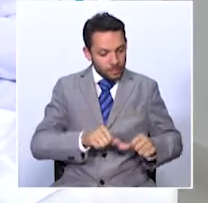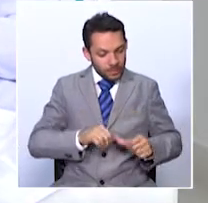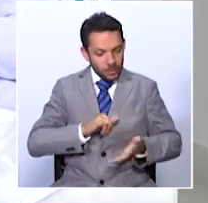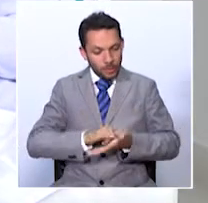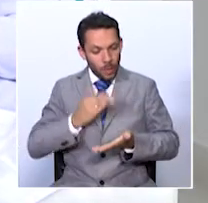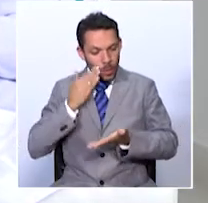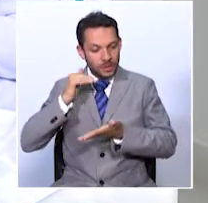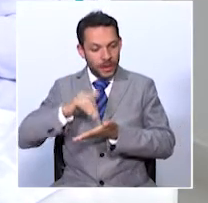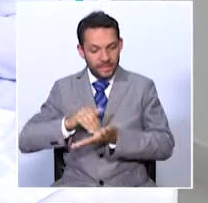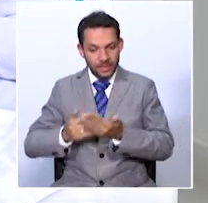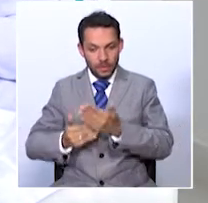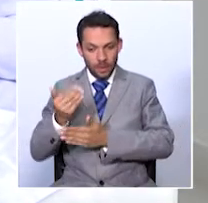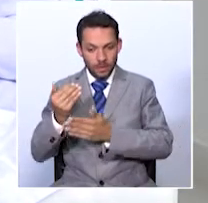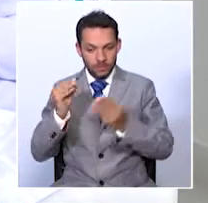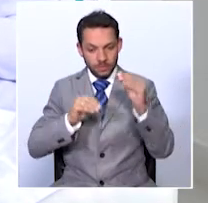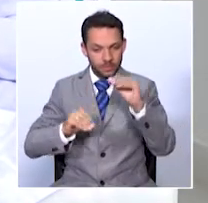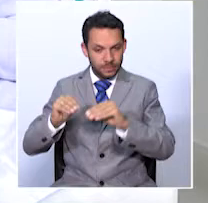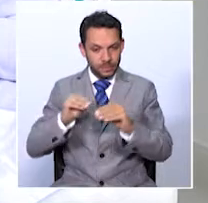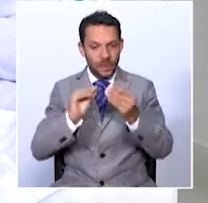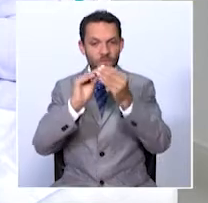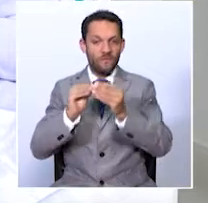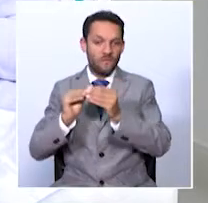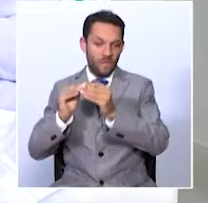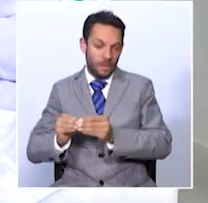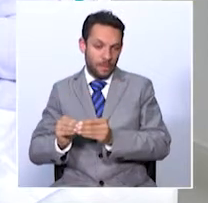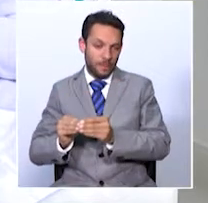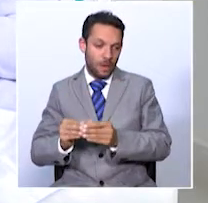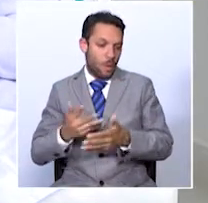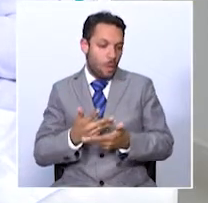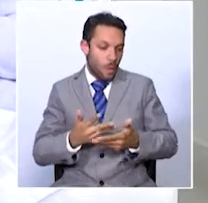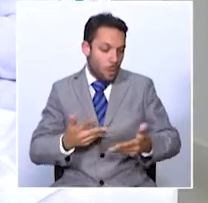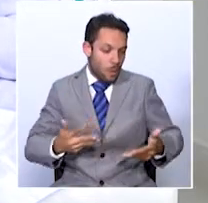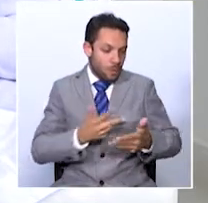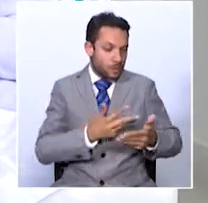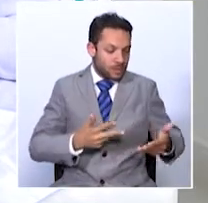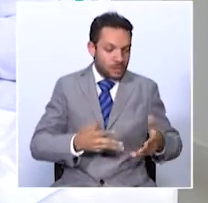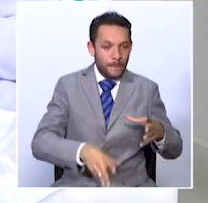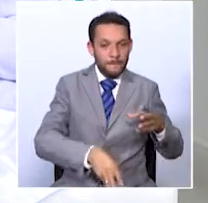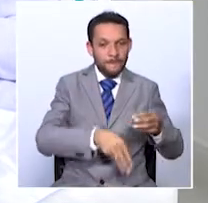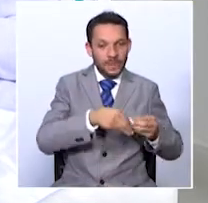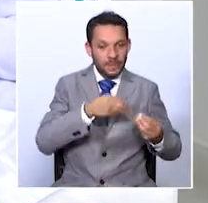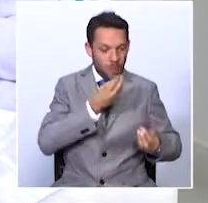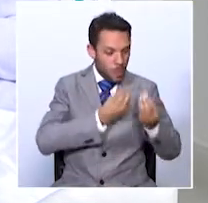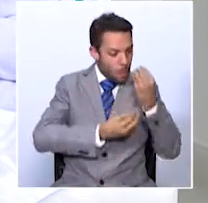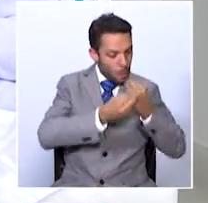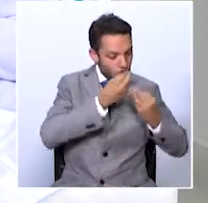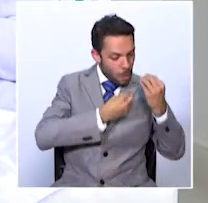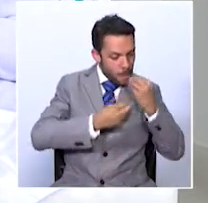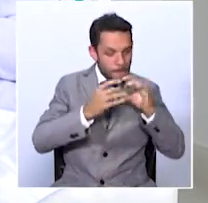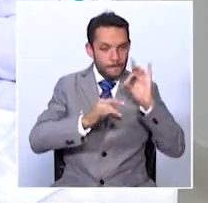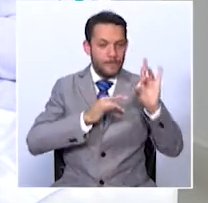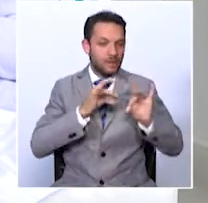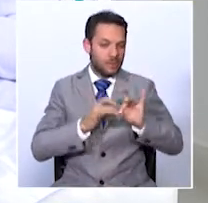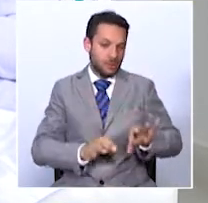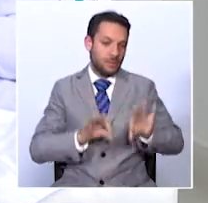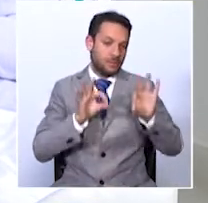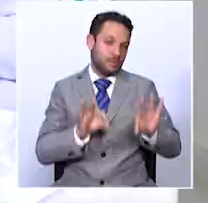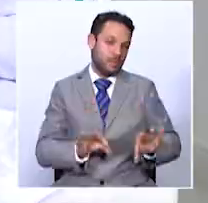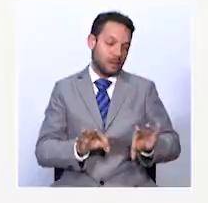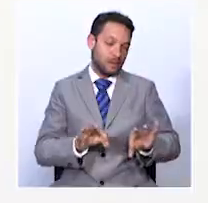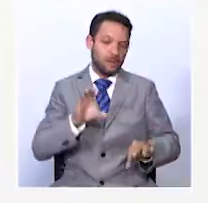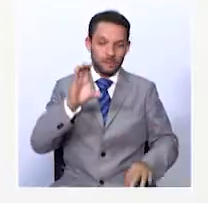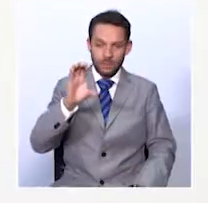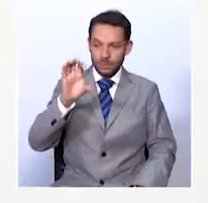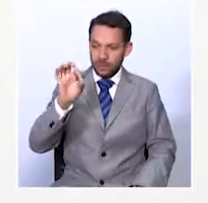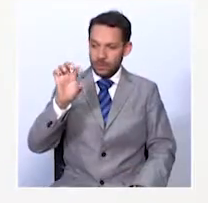reanudarlo. Obviamente hay cosas, y una buena alimentación, una alimentación adecuada, hace que ese colágeno,